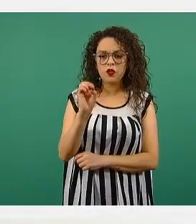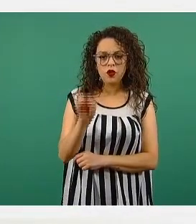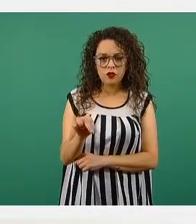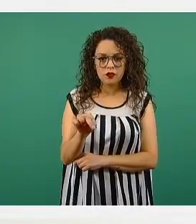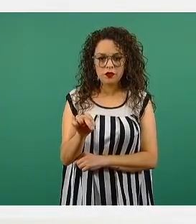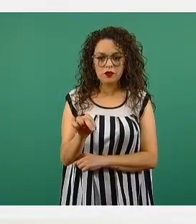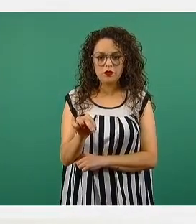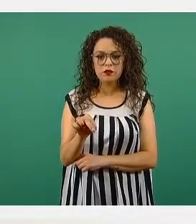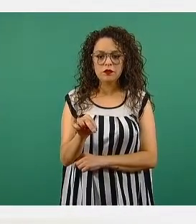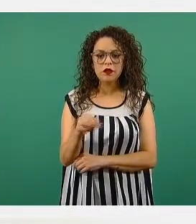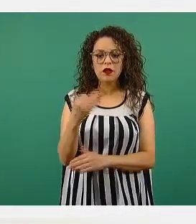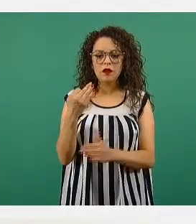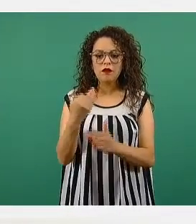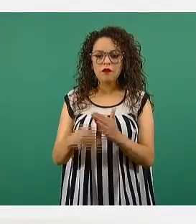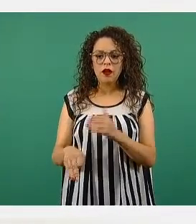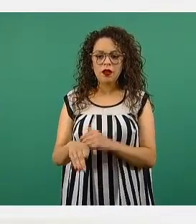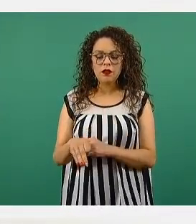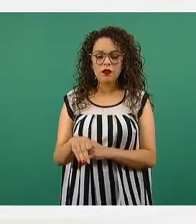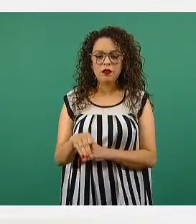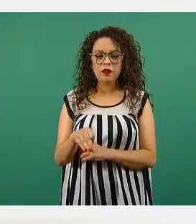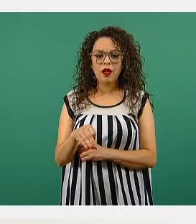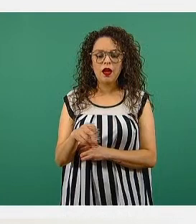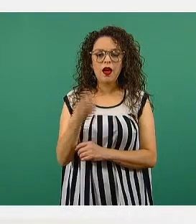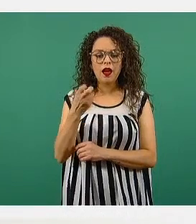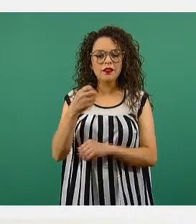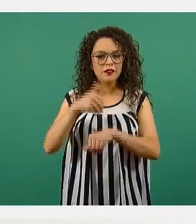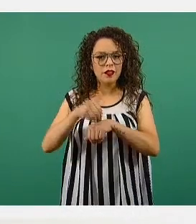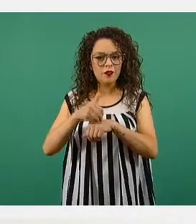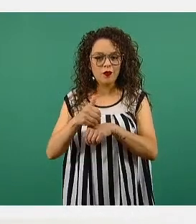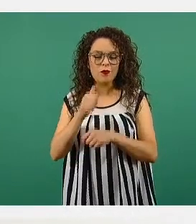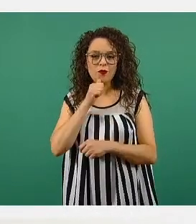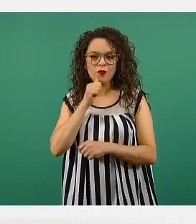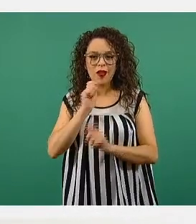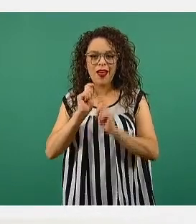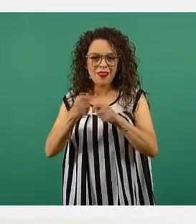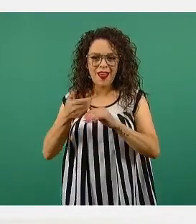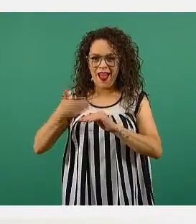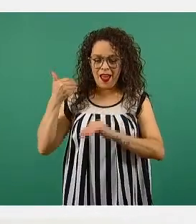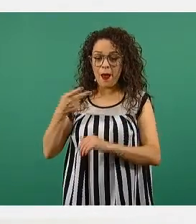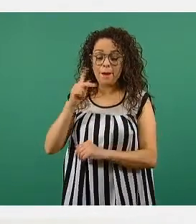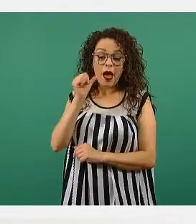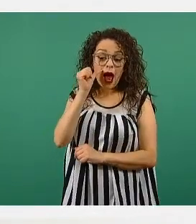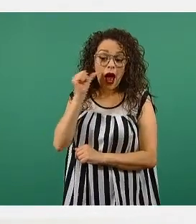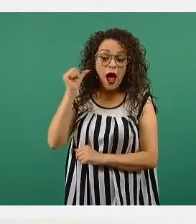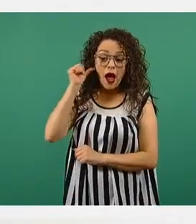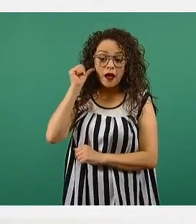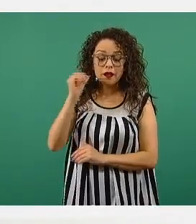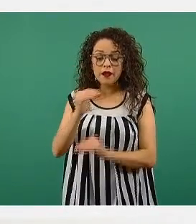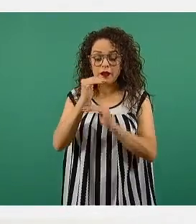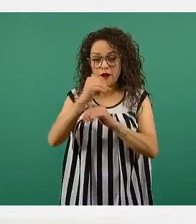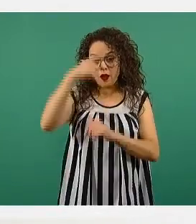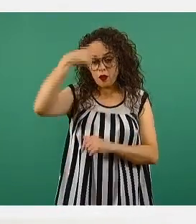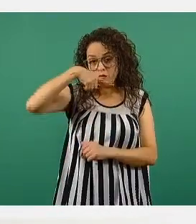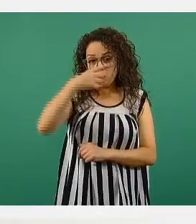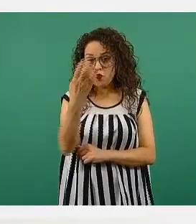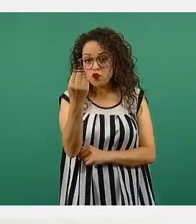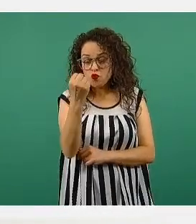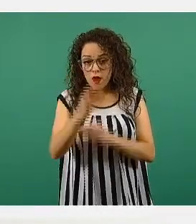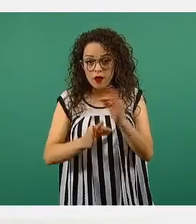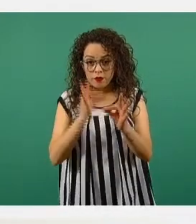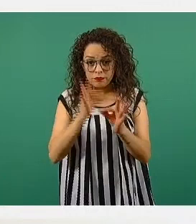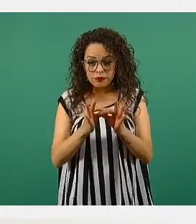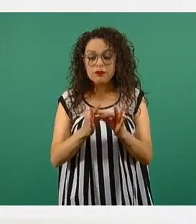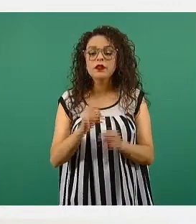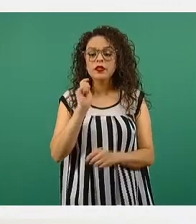este número, pero hasta el día de hoy, con las dosis aplicadas hasta el corte de ayer a las 9 de la noche, tenemos un total